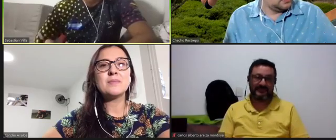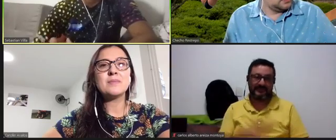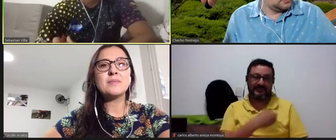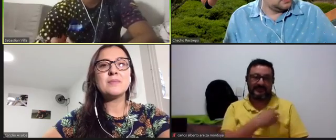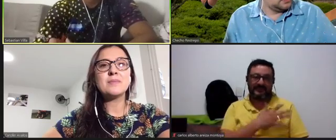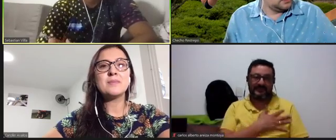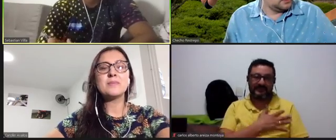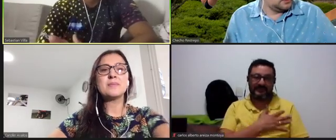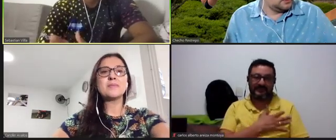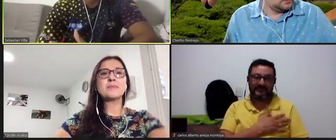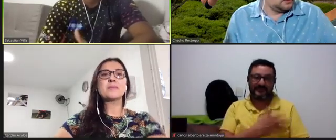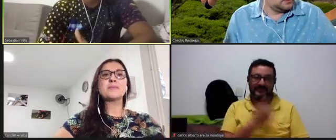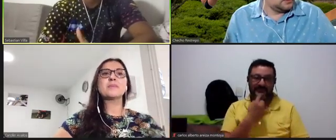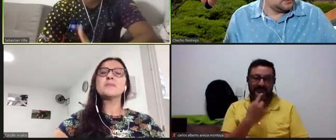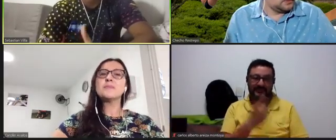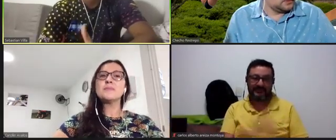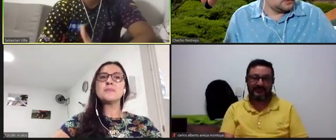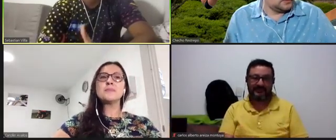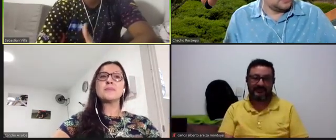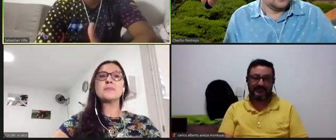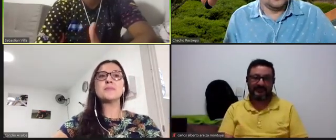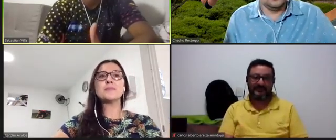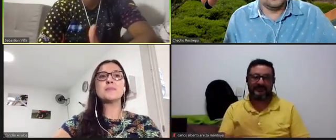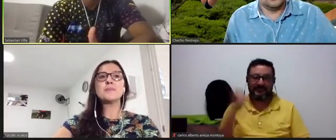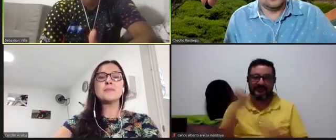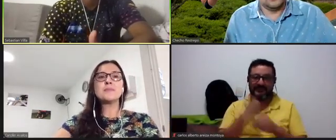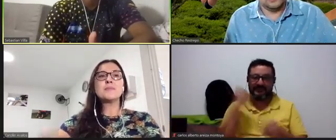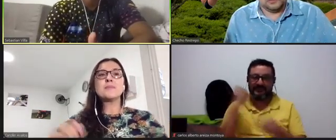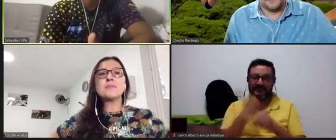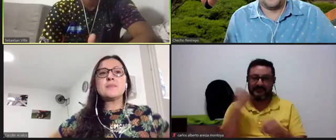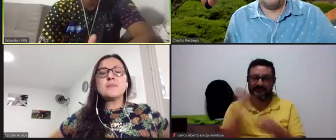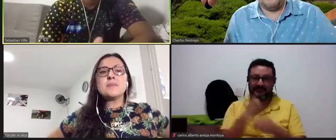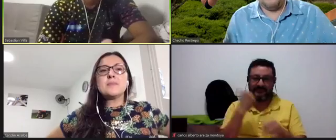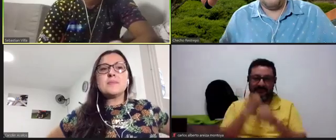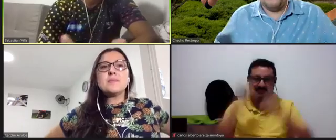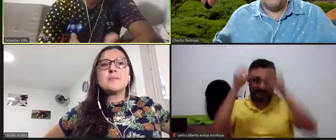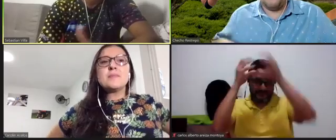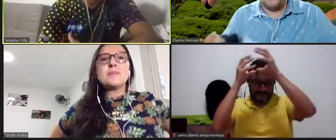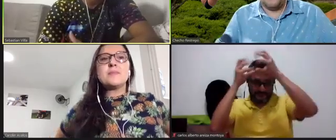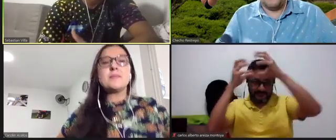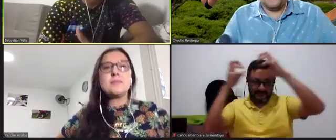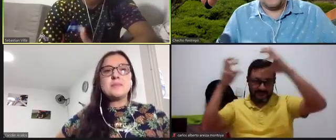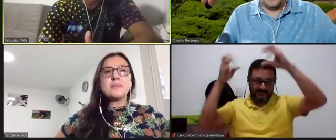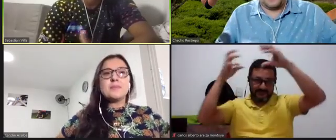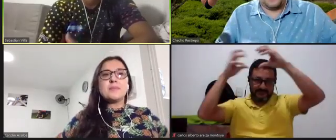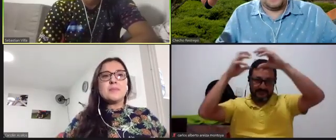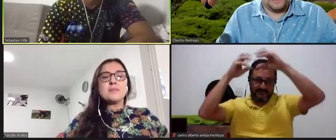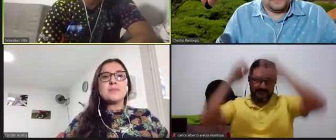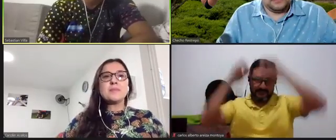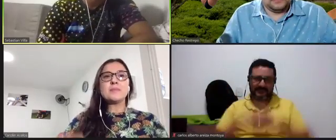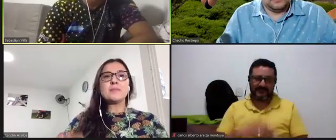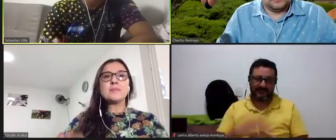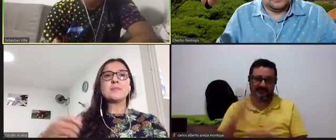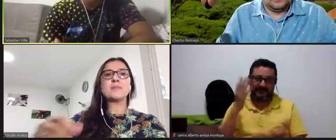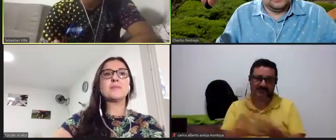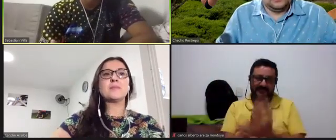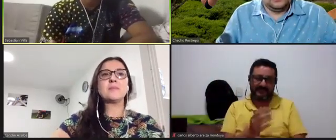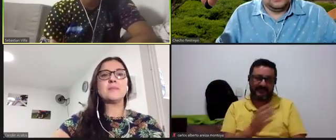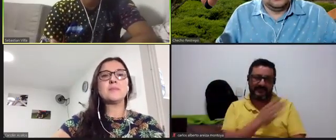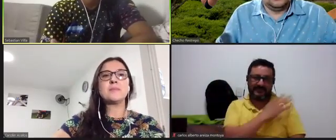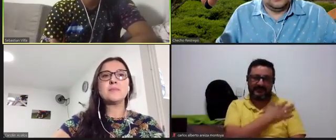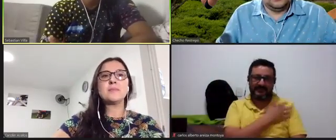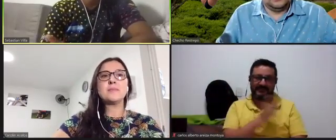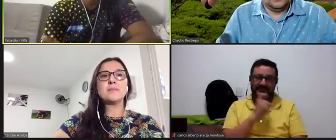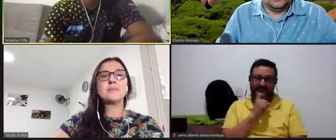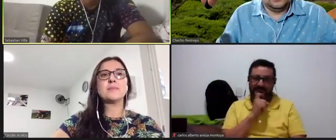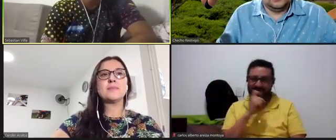digo afortunado porque he tenido la posibilidad de trabajar mucho por mis sueños. Hace poquito hablé de una lesión que es lo que más odiamos los